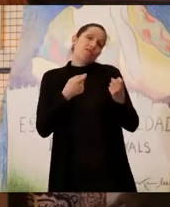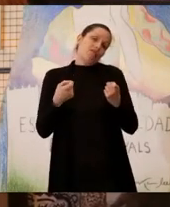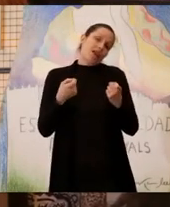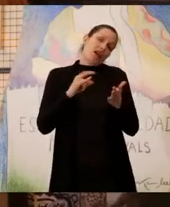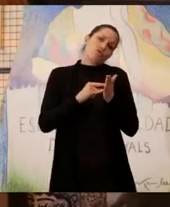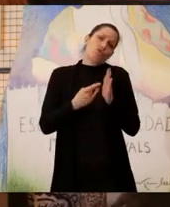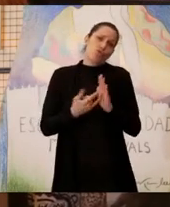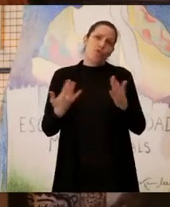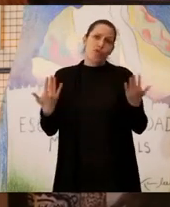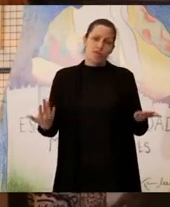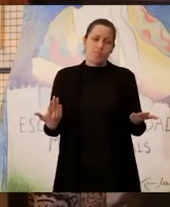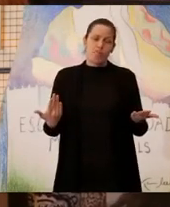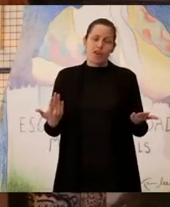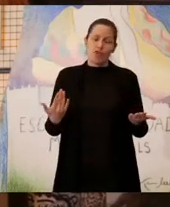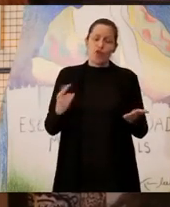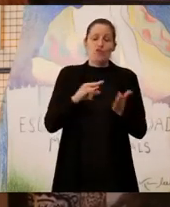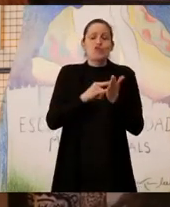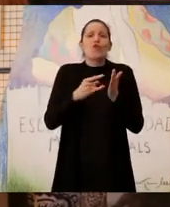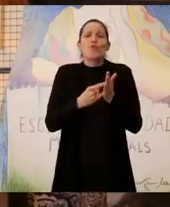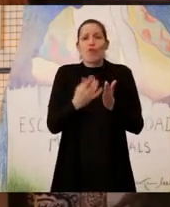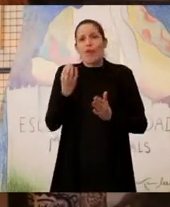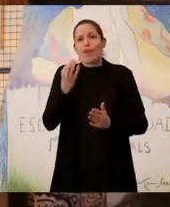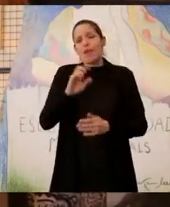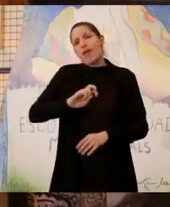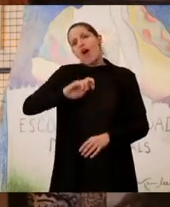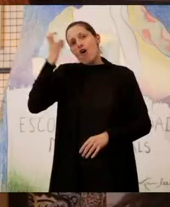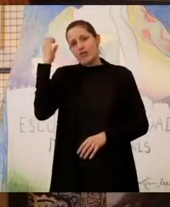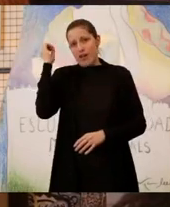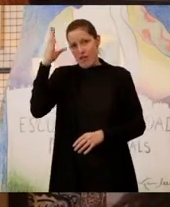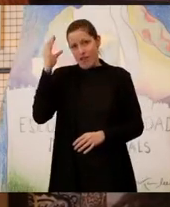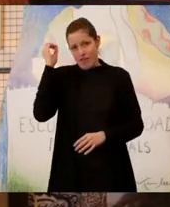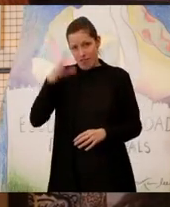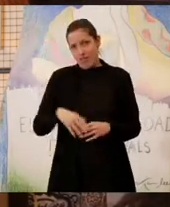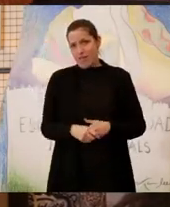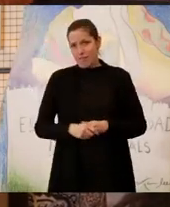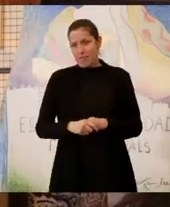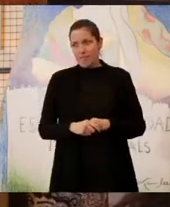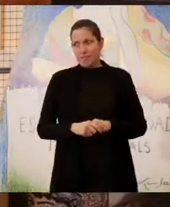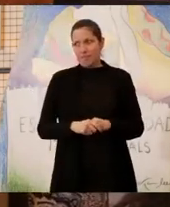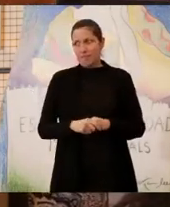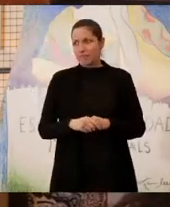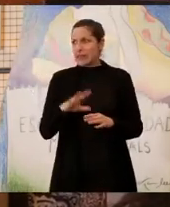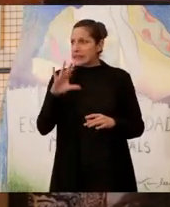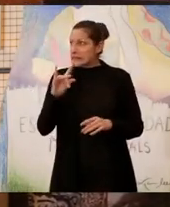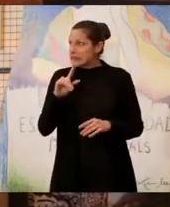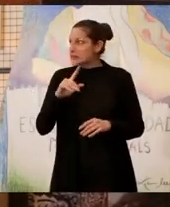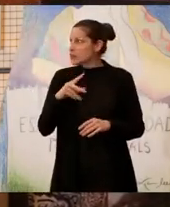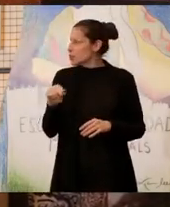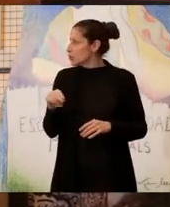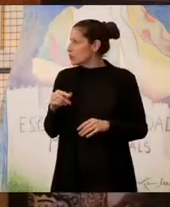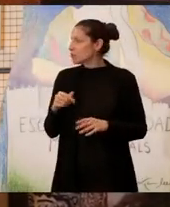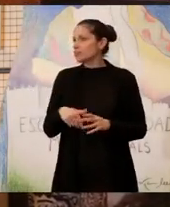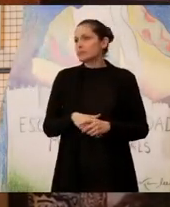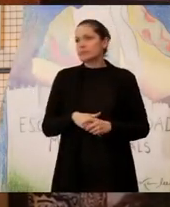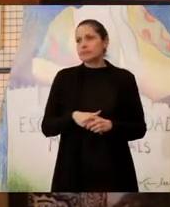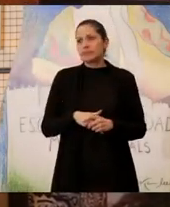exigiría otra conferencia otra era entera como como mínimo Bueno sí no pues a mí solamente